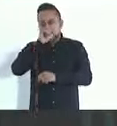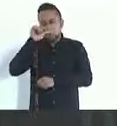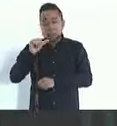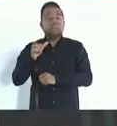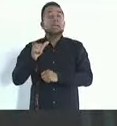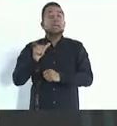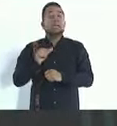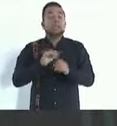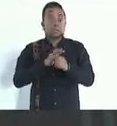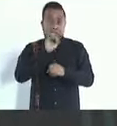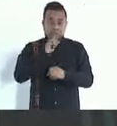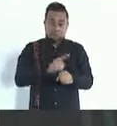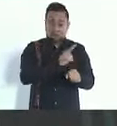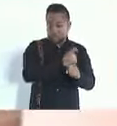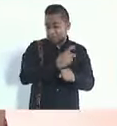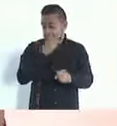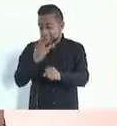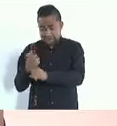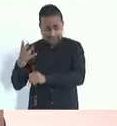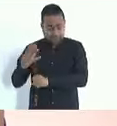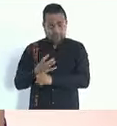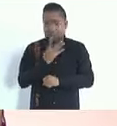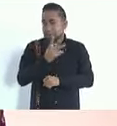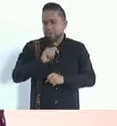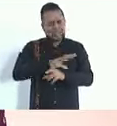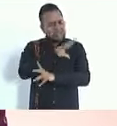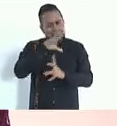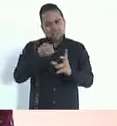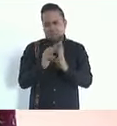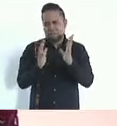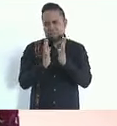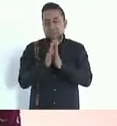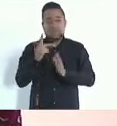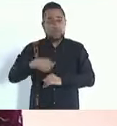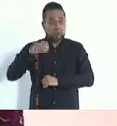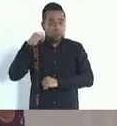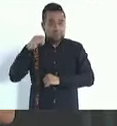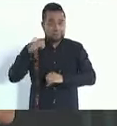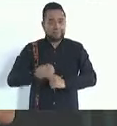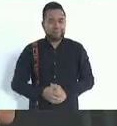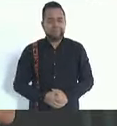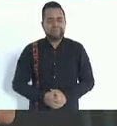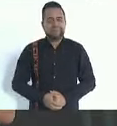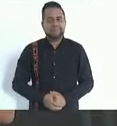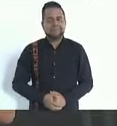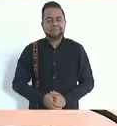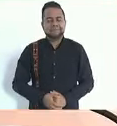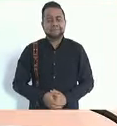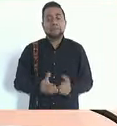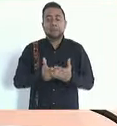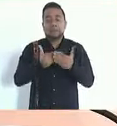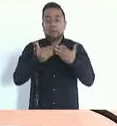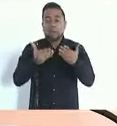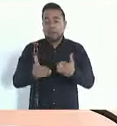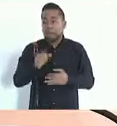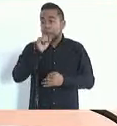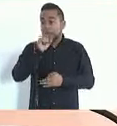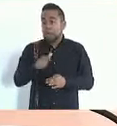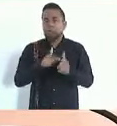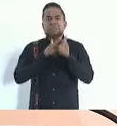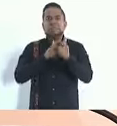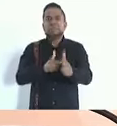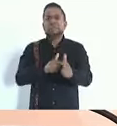primera y de la tercera y de la cuarta transformación. Y además, dar